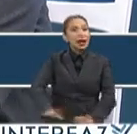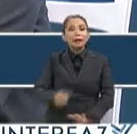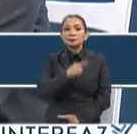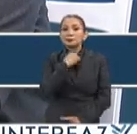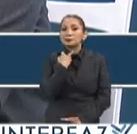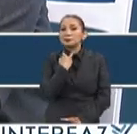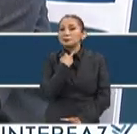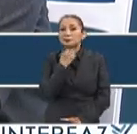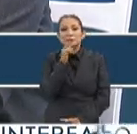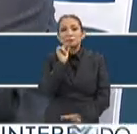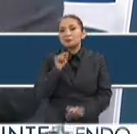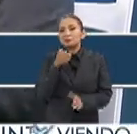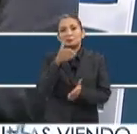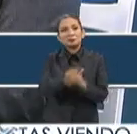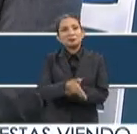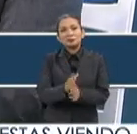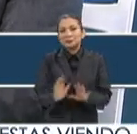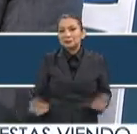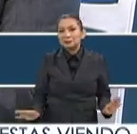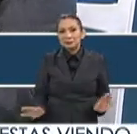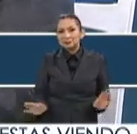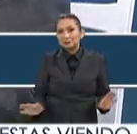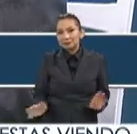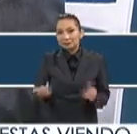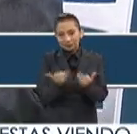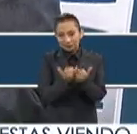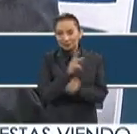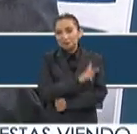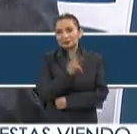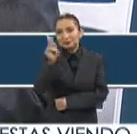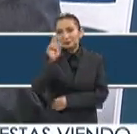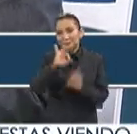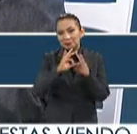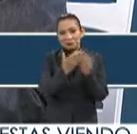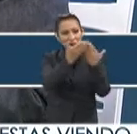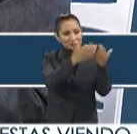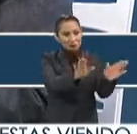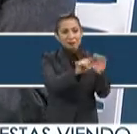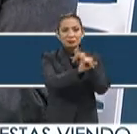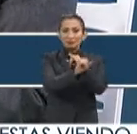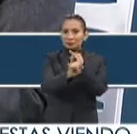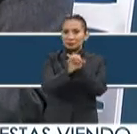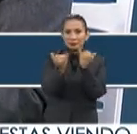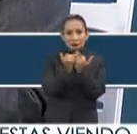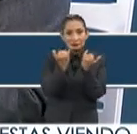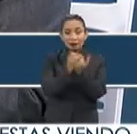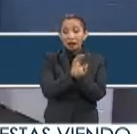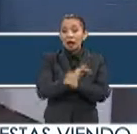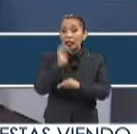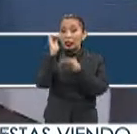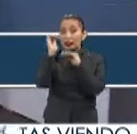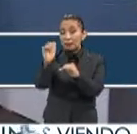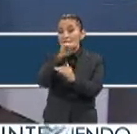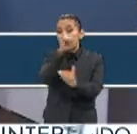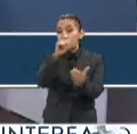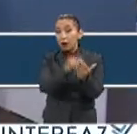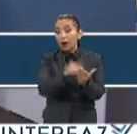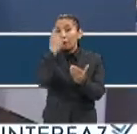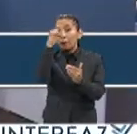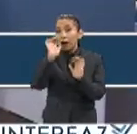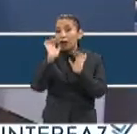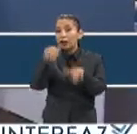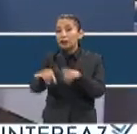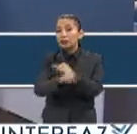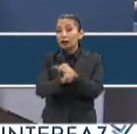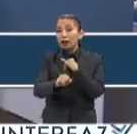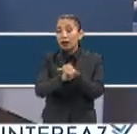no puedo acceder. Sí. Pasa lo mismo en modalidades abiertas y a distancia. Hay un cierto número de espacios que están